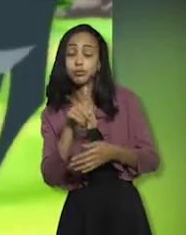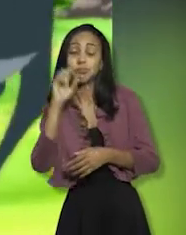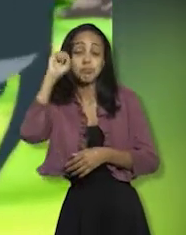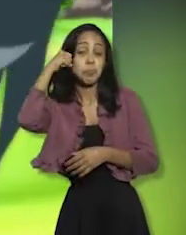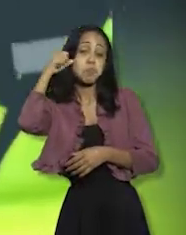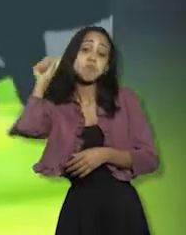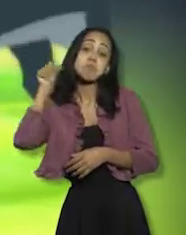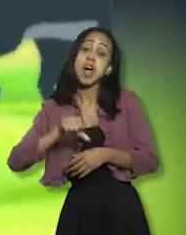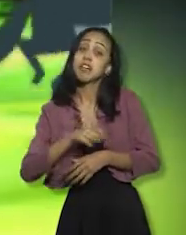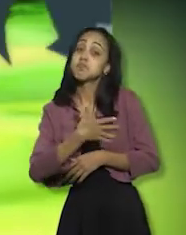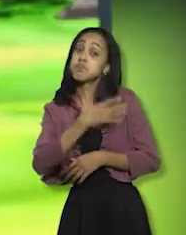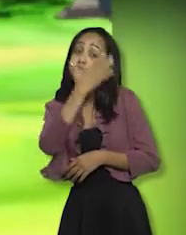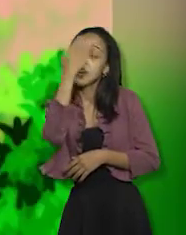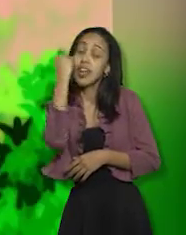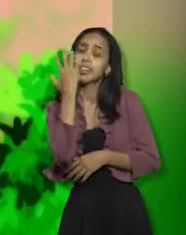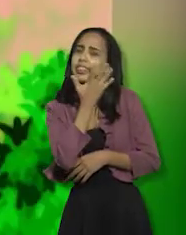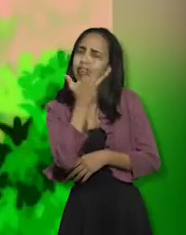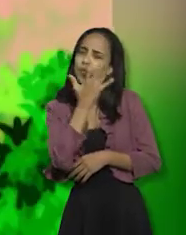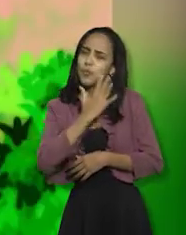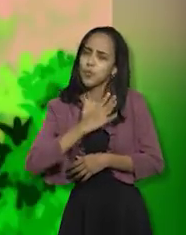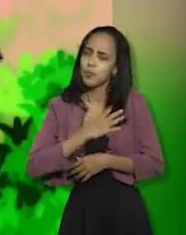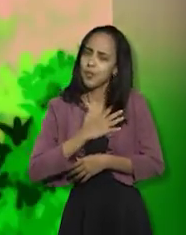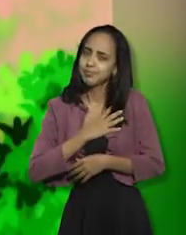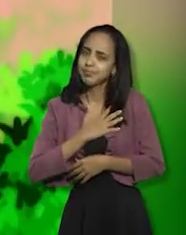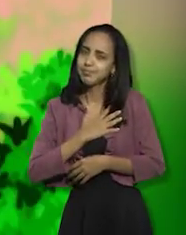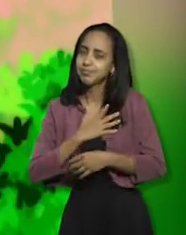memoria! Disculpa.